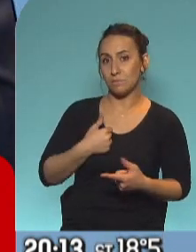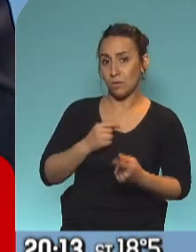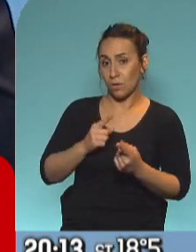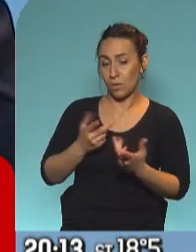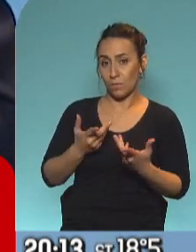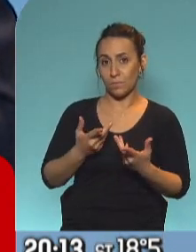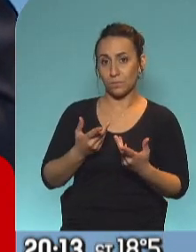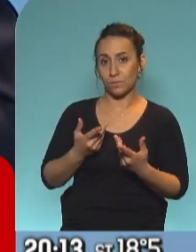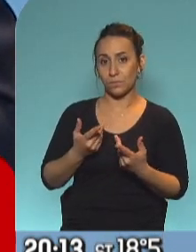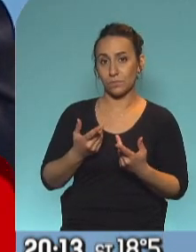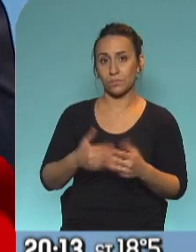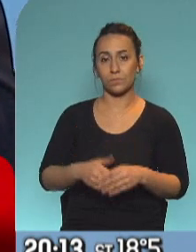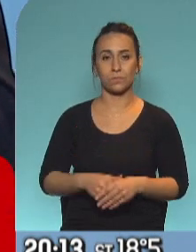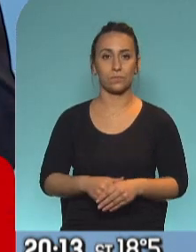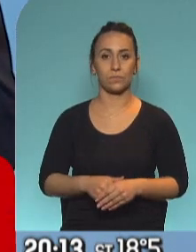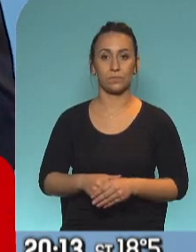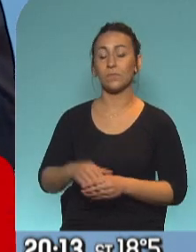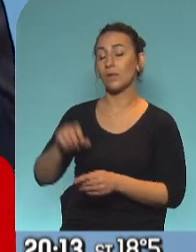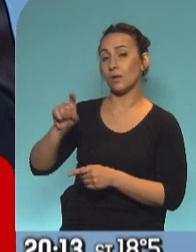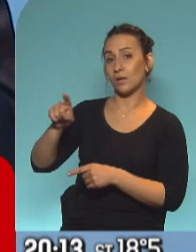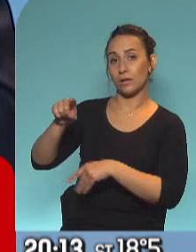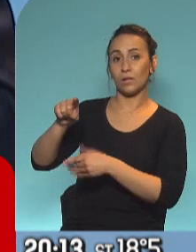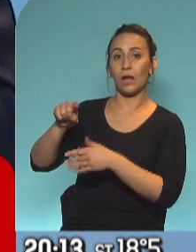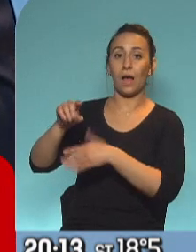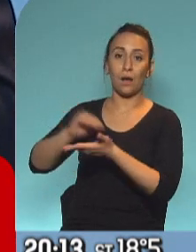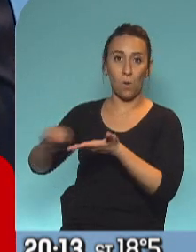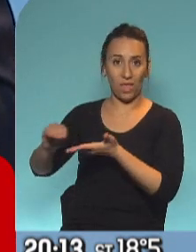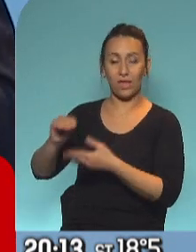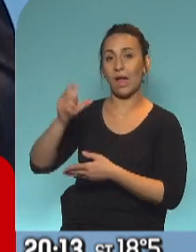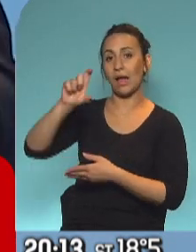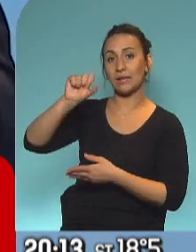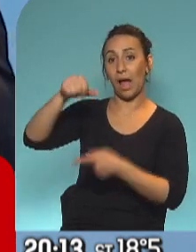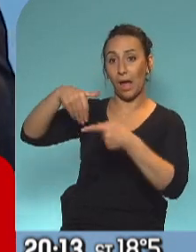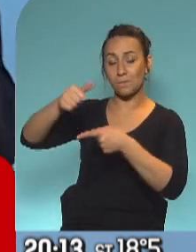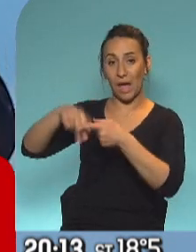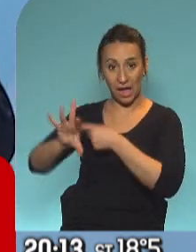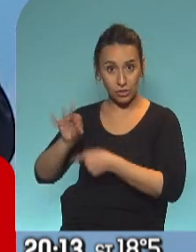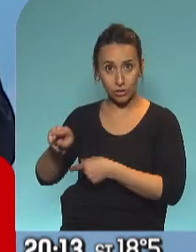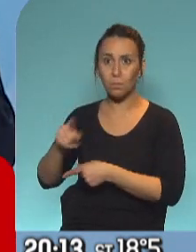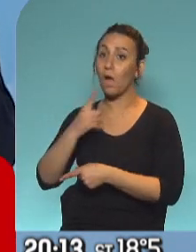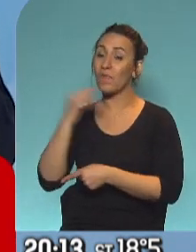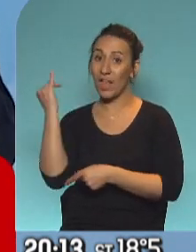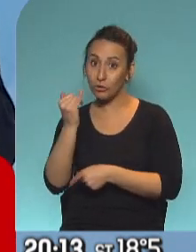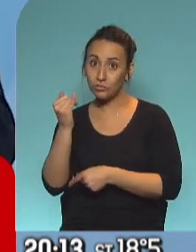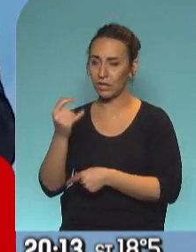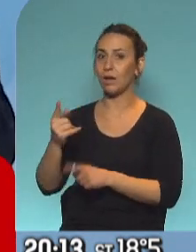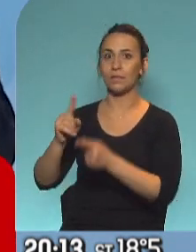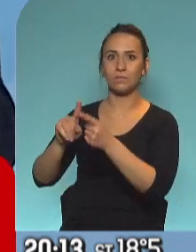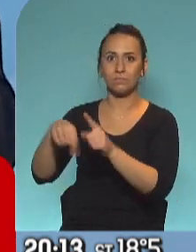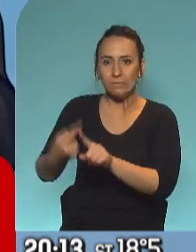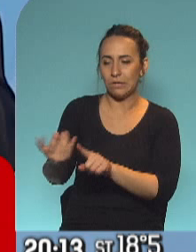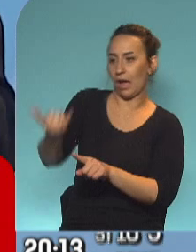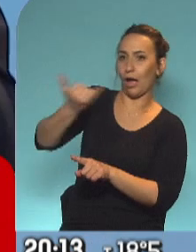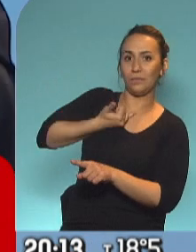que la doctora Camaño hizo la denuncia, me informó a mí que había hecho la denuncia